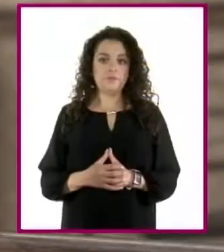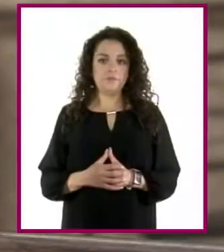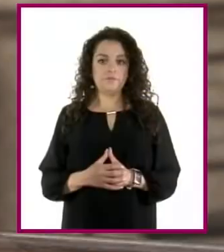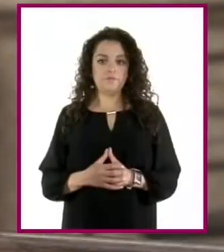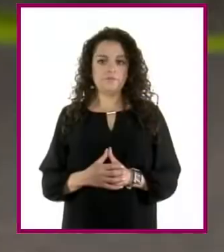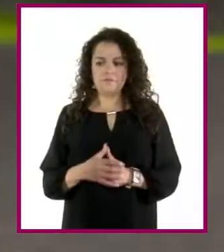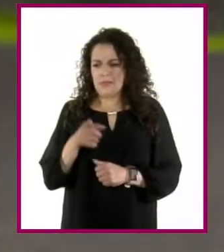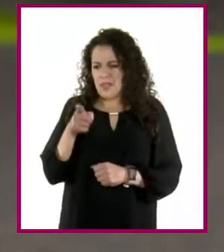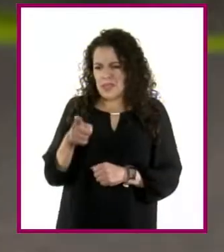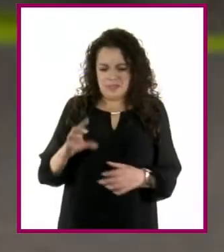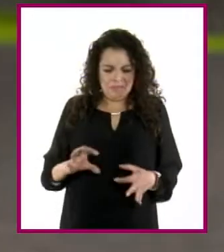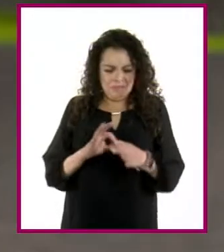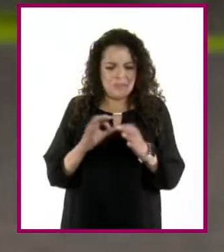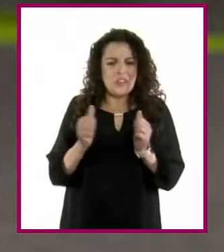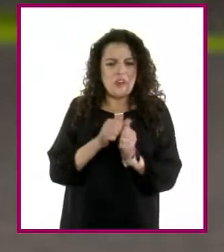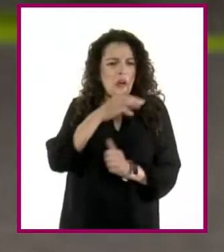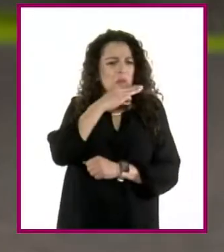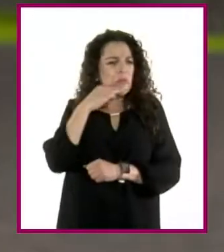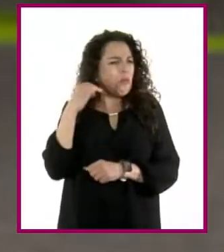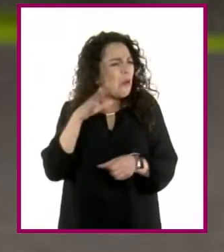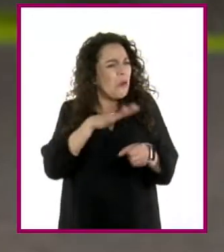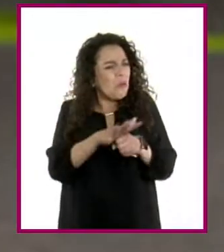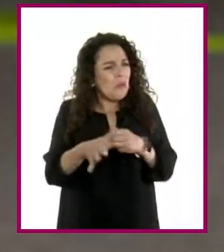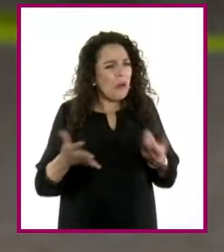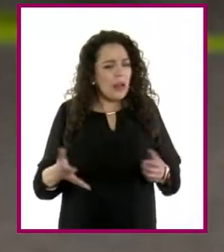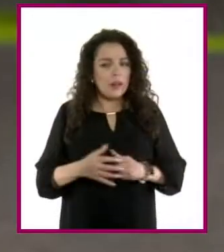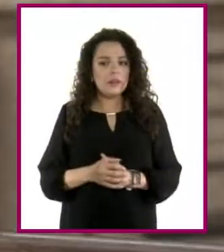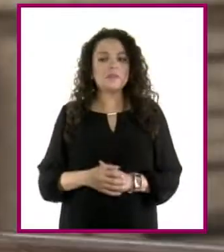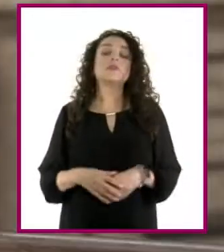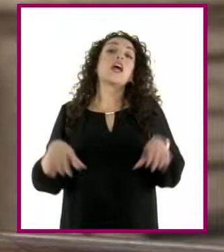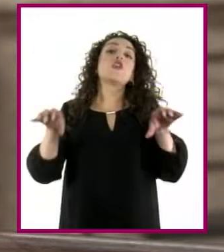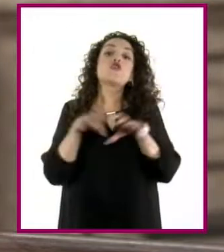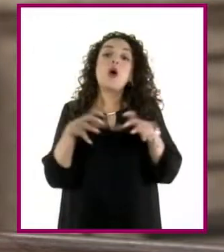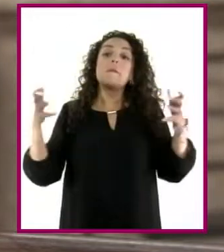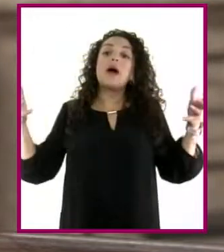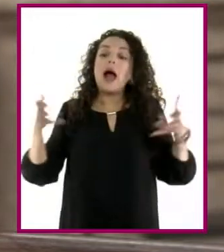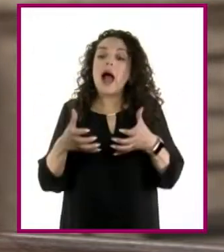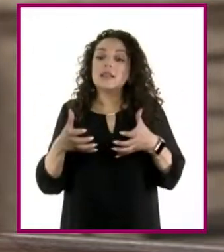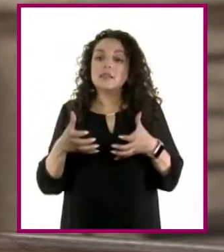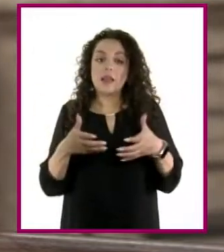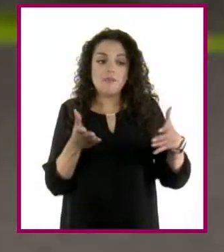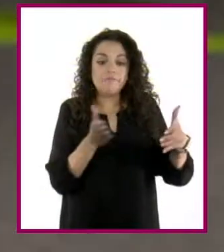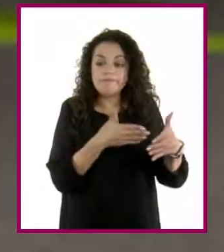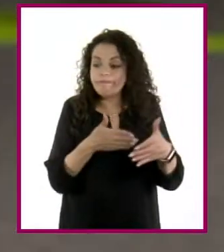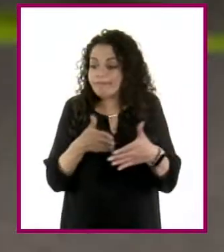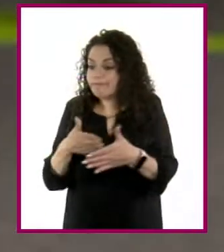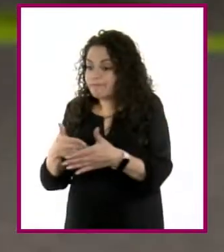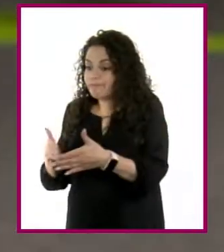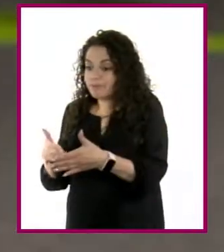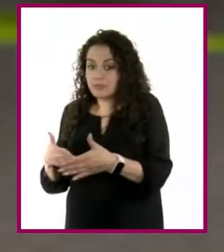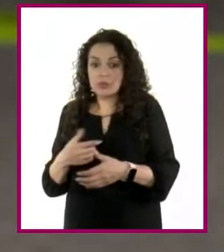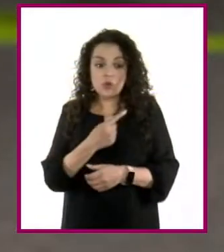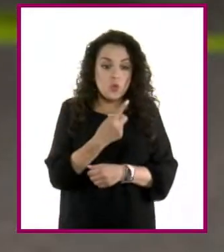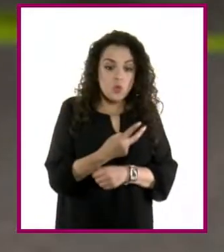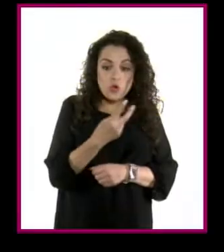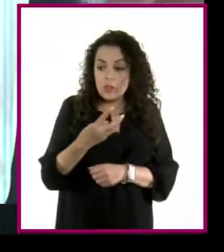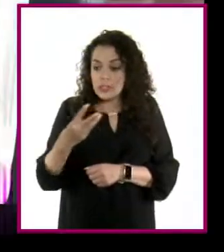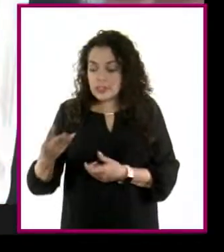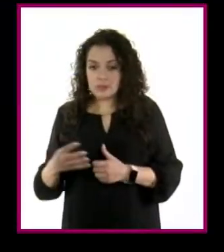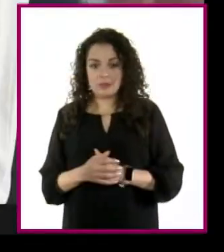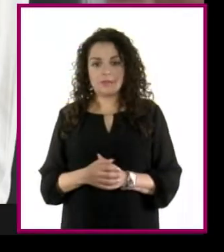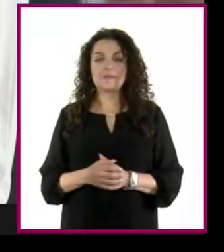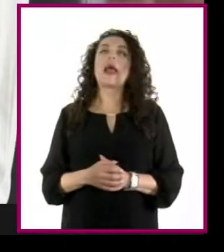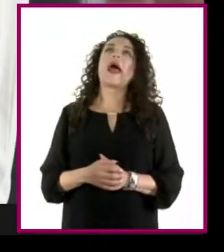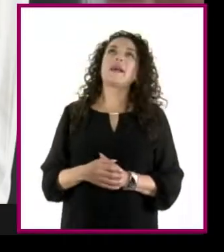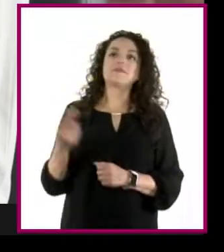que ver con el mole? Con cómo se hace el mole. Ok, ¿y luego? El truco está en entender qué